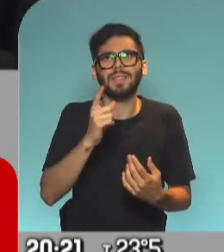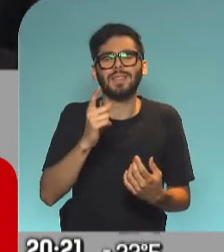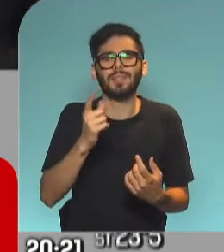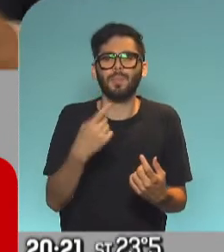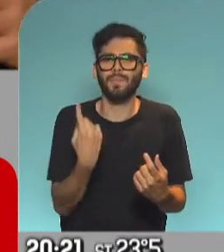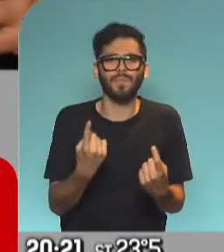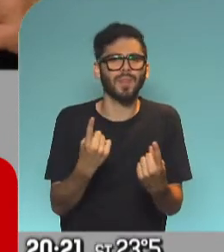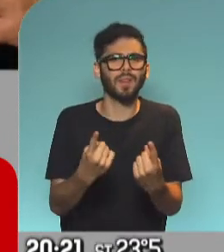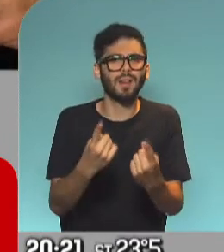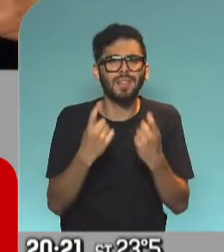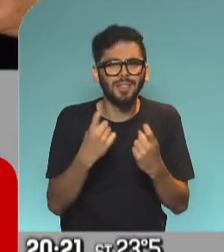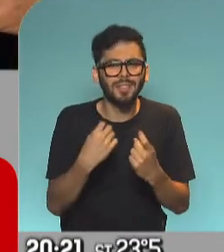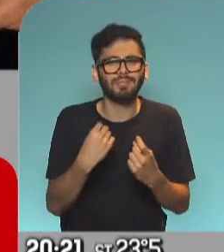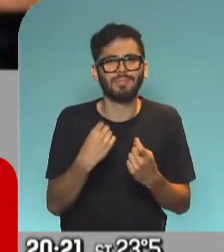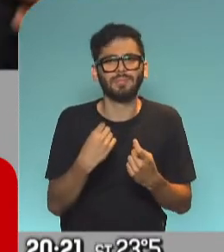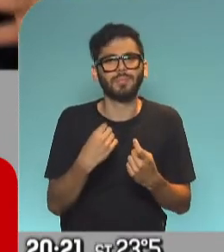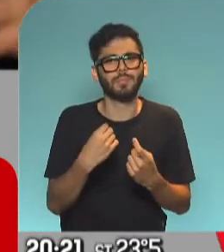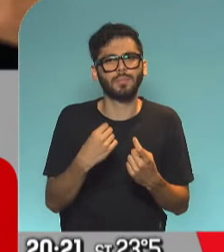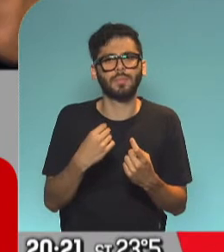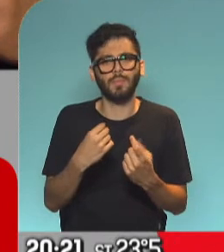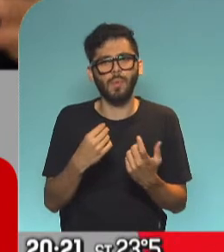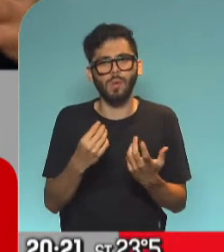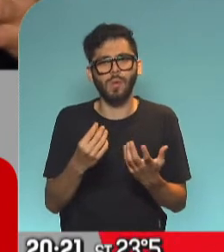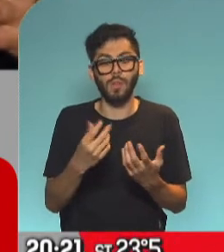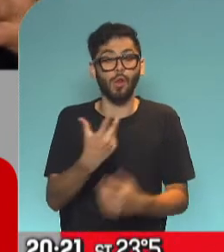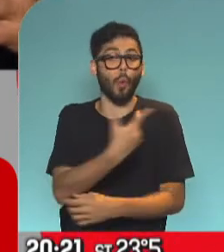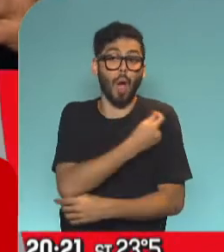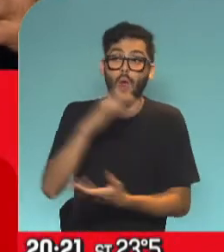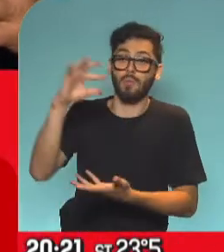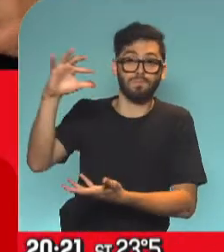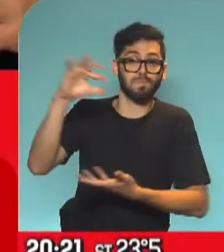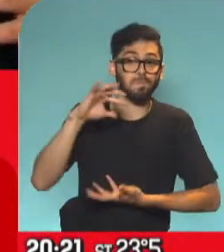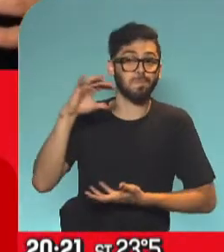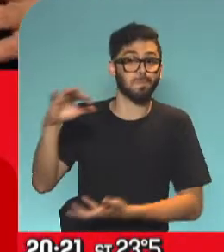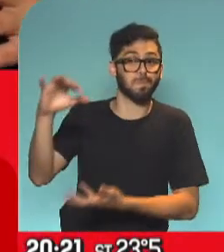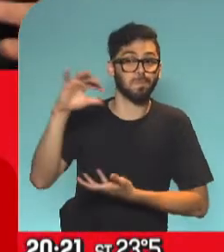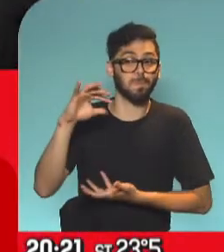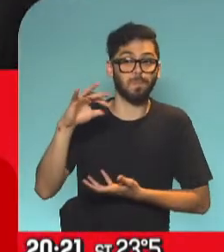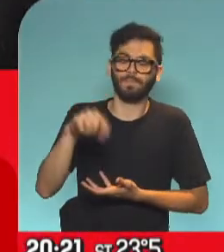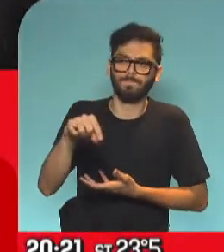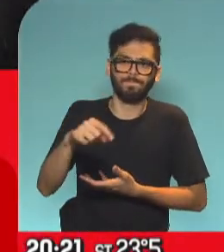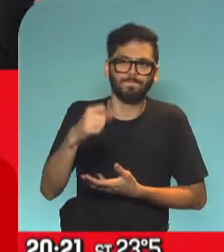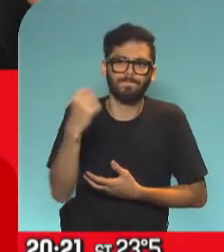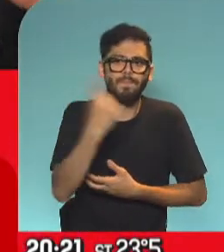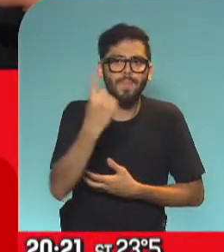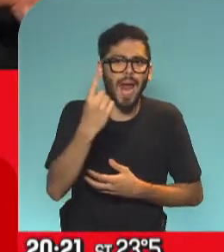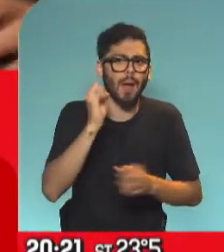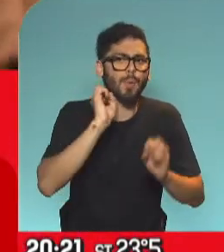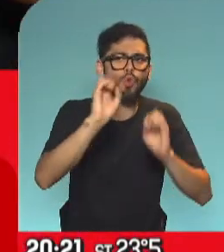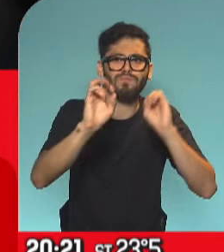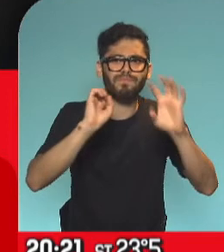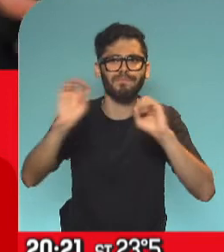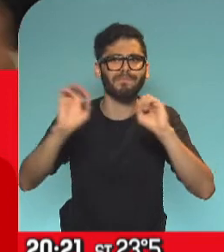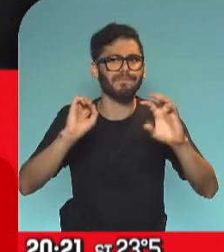de hacer es, en la medida que va llegando la vacuna, distribuirla de la manera lo más rápido posible para